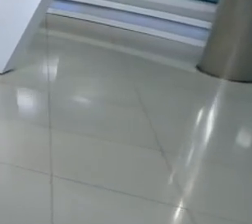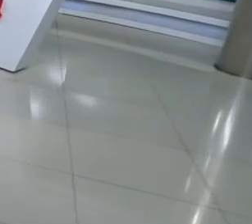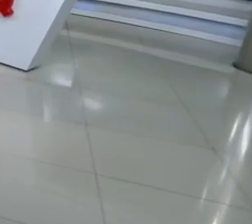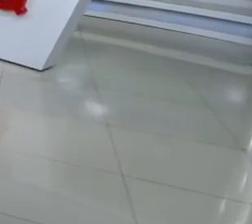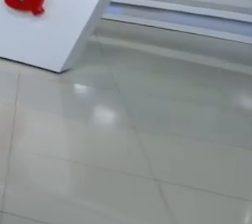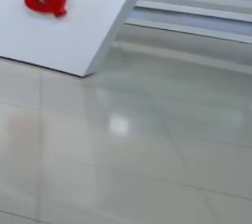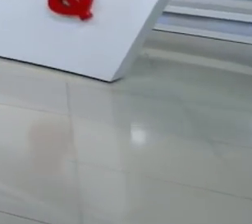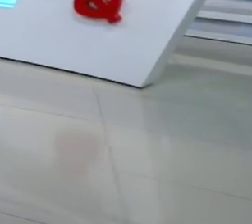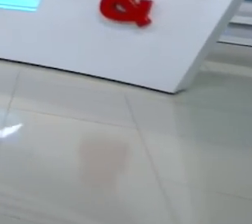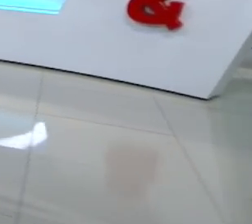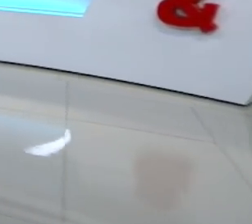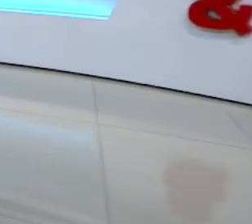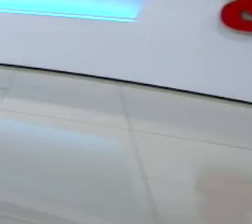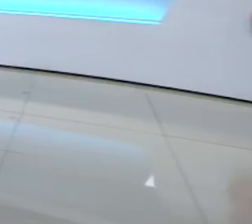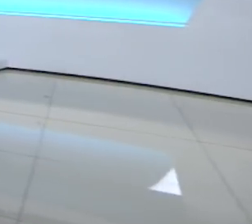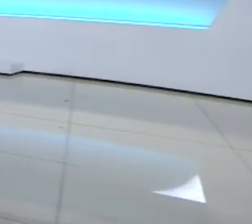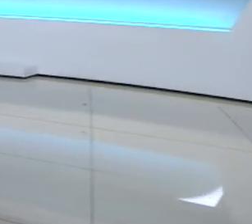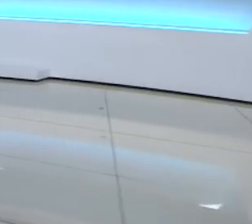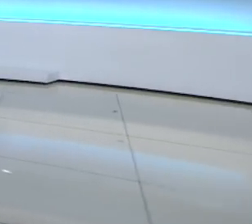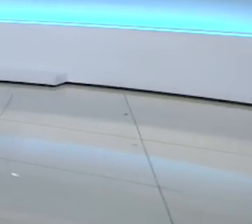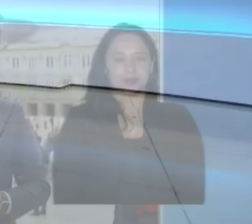Con Luisa Tobo.